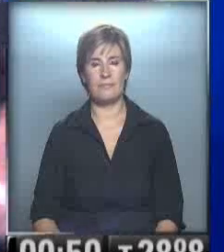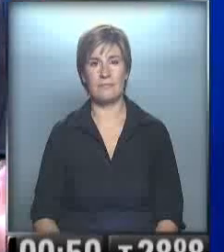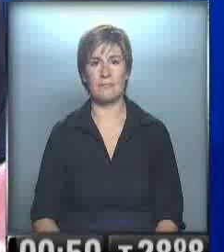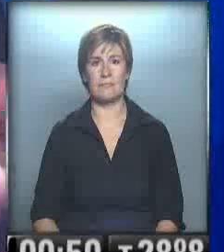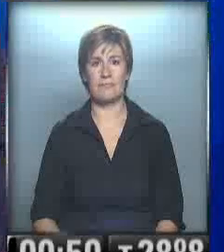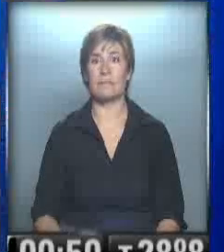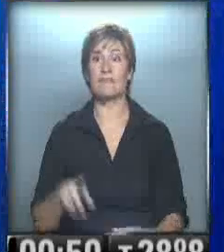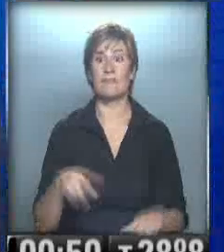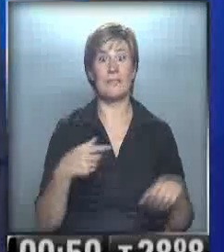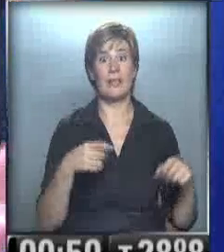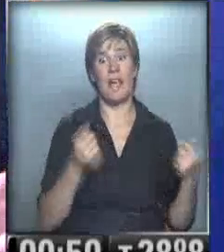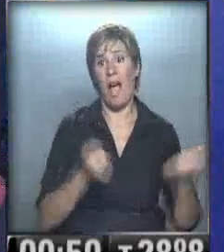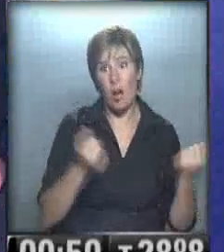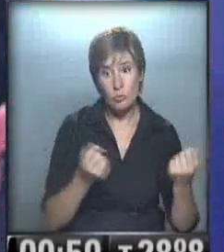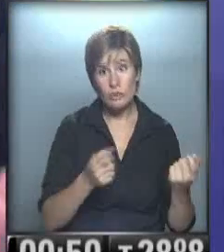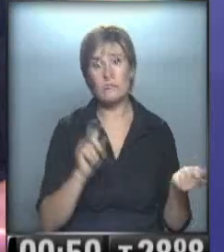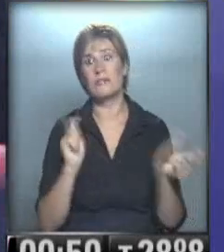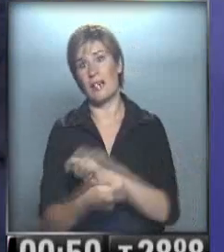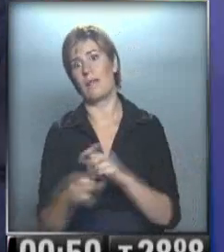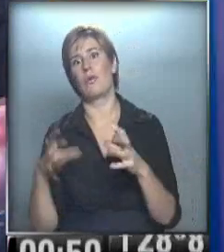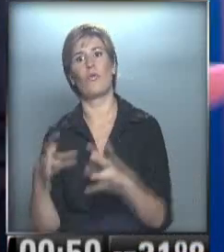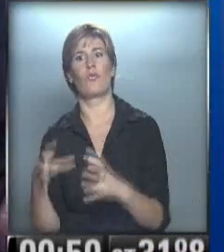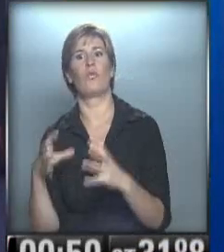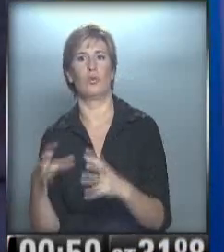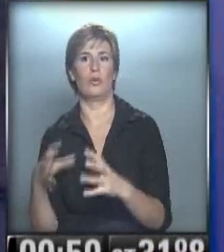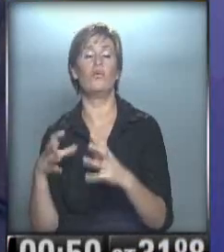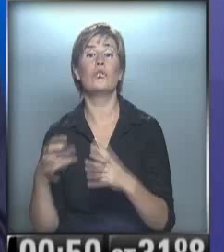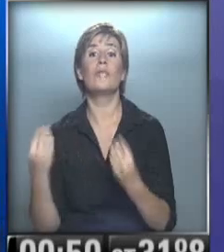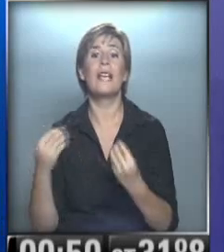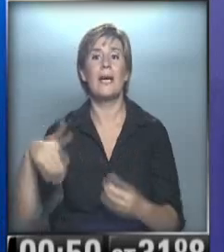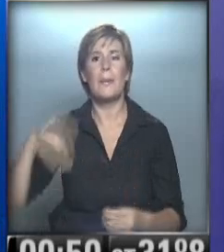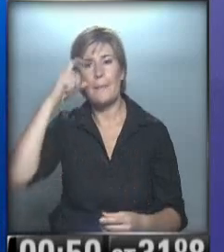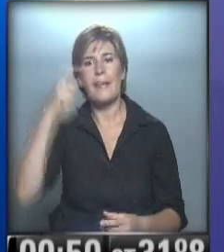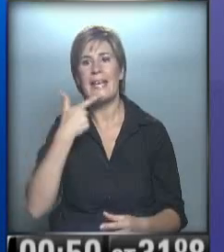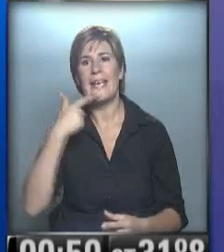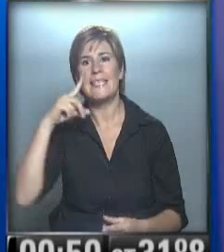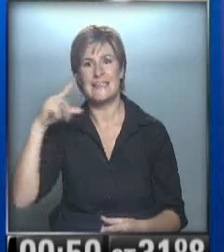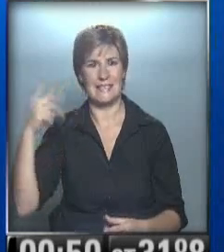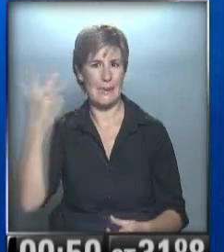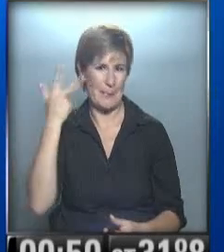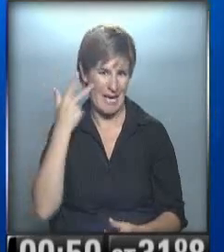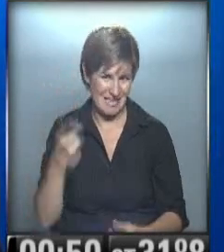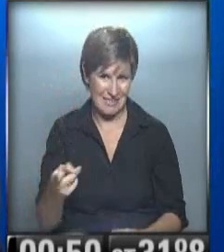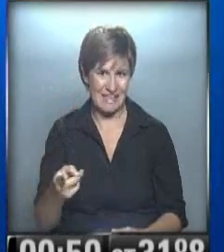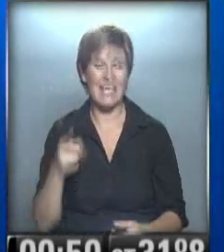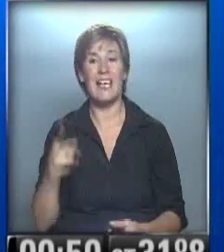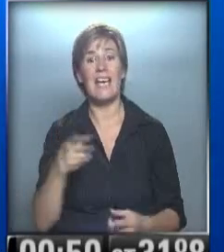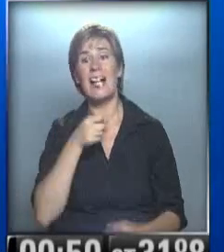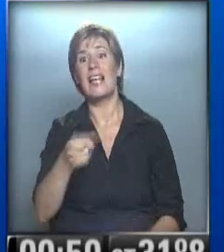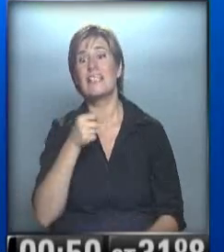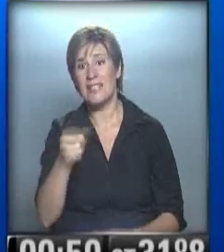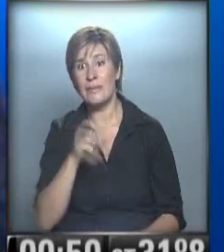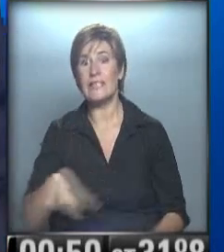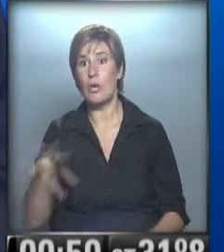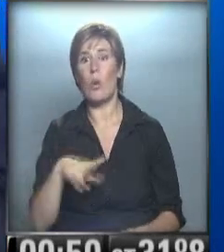Del automovilismo cambiamos y nos vamos al fútbol. El fútbol es Messi, obviamente, y le concedió una entrevista al sitio oficial de la FIFA y dijo que su